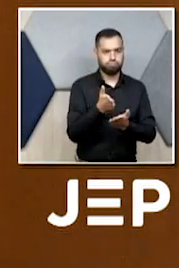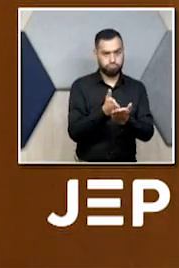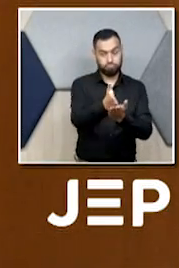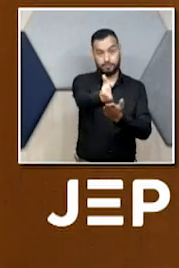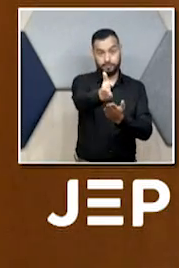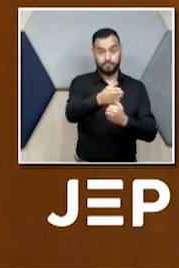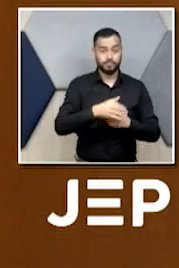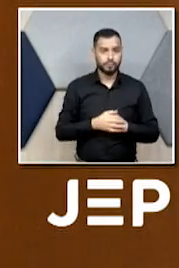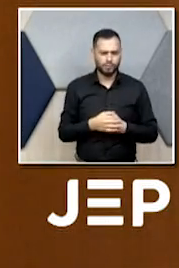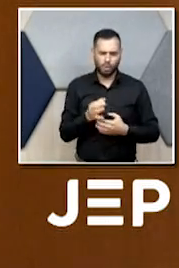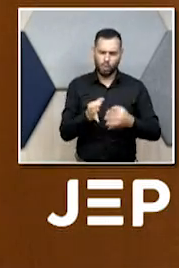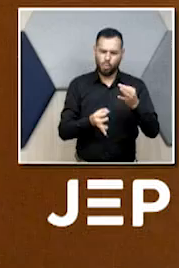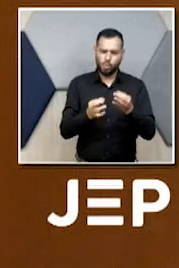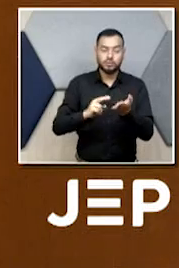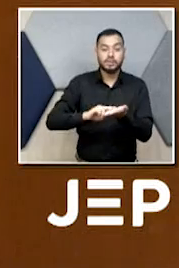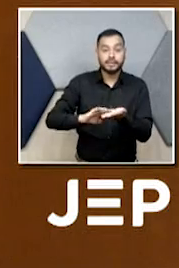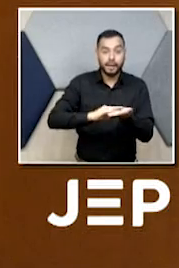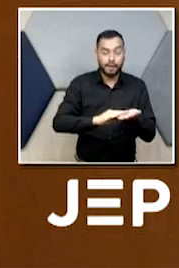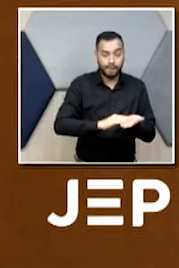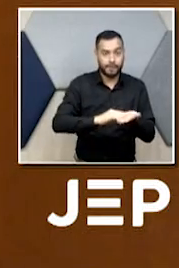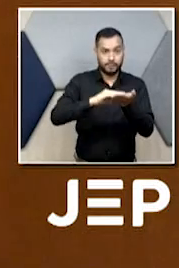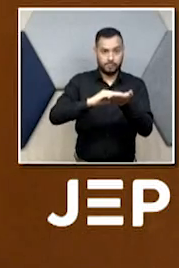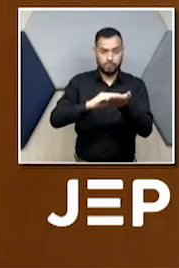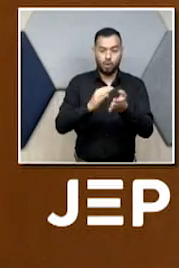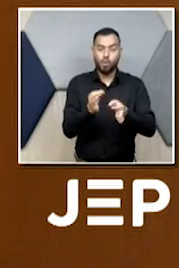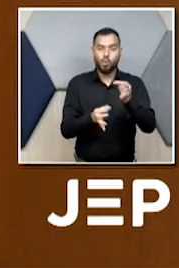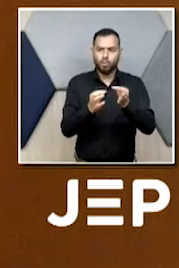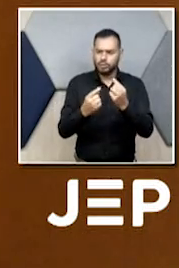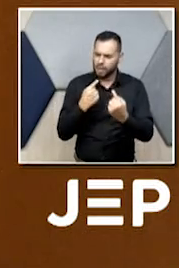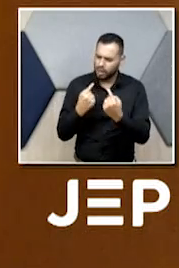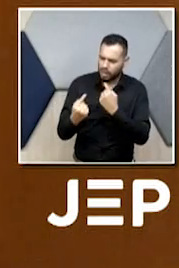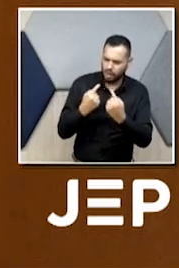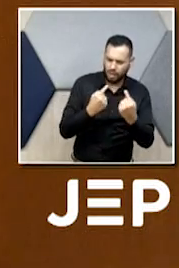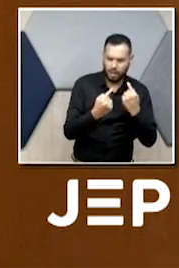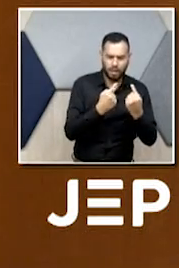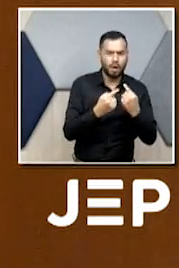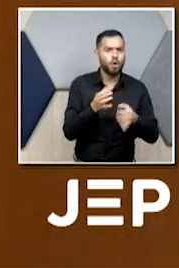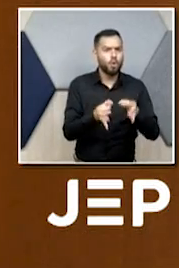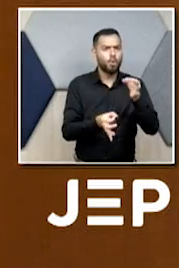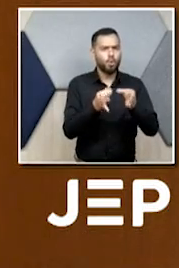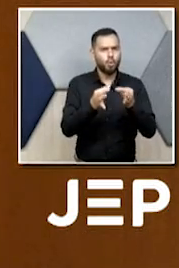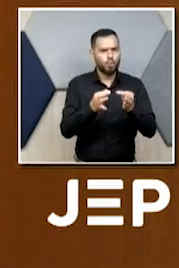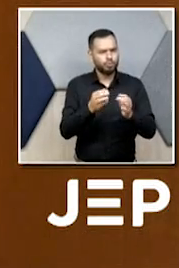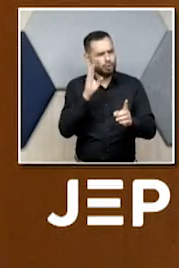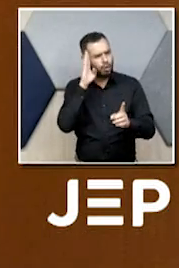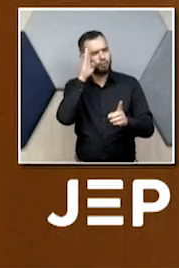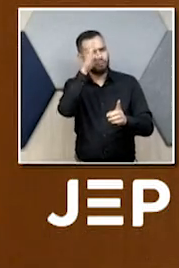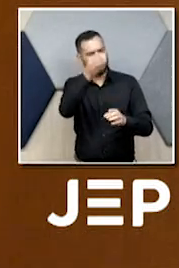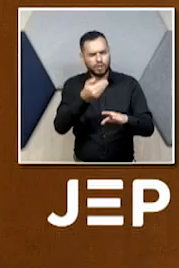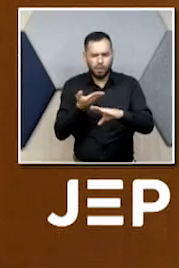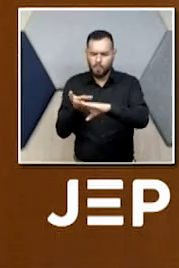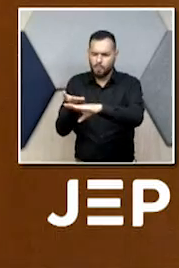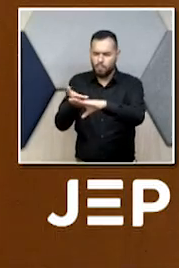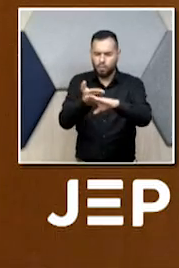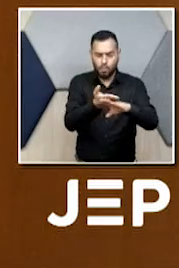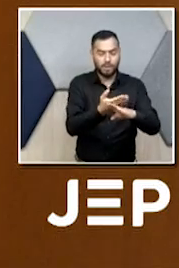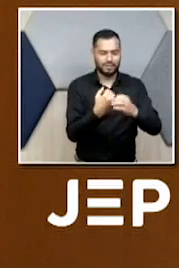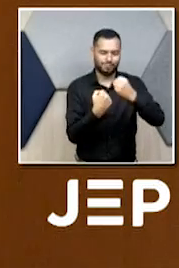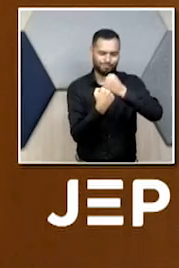restaurativa, la justicia dialógica, la justicia prospectiva son pilares que deben orientar